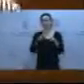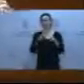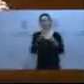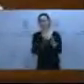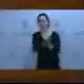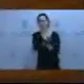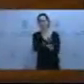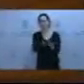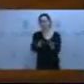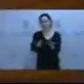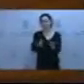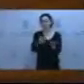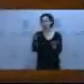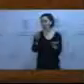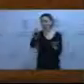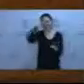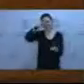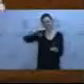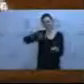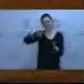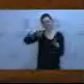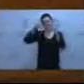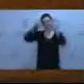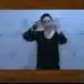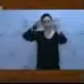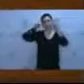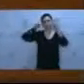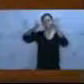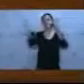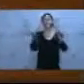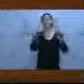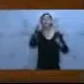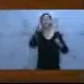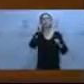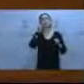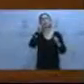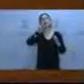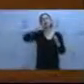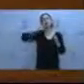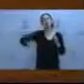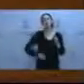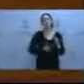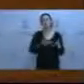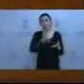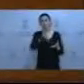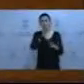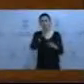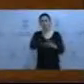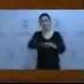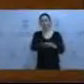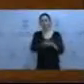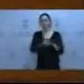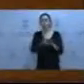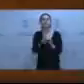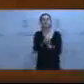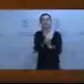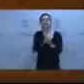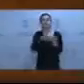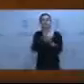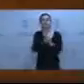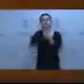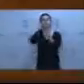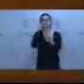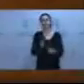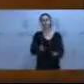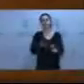u otro. Hay que creer en la educación y en la formación o hay que creer en otras cosas, porque efectivamente gobernar es priorizar y presupuestar